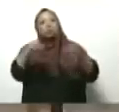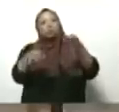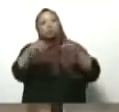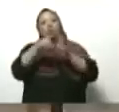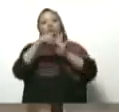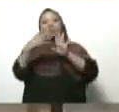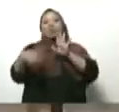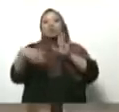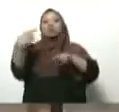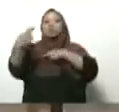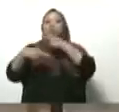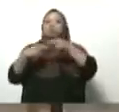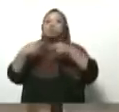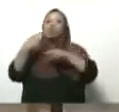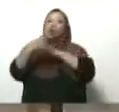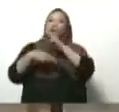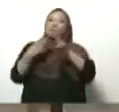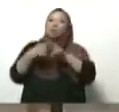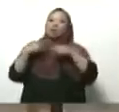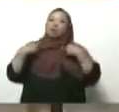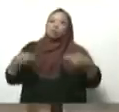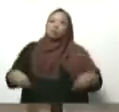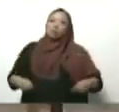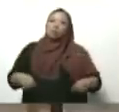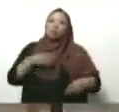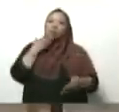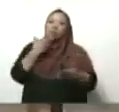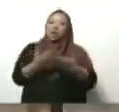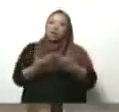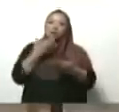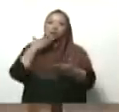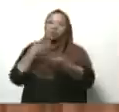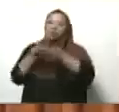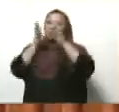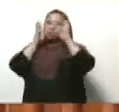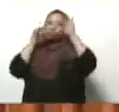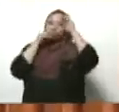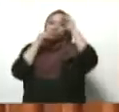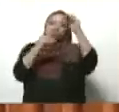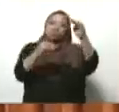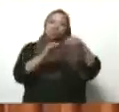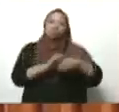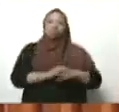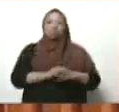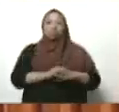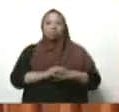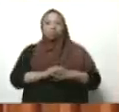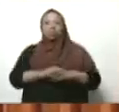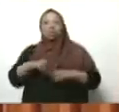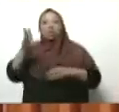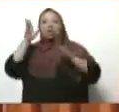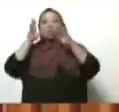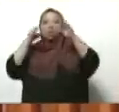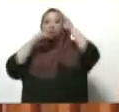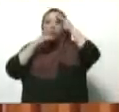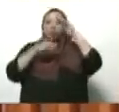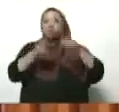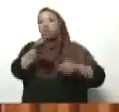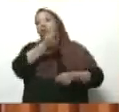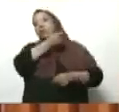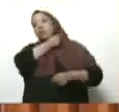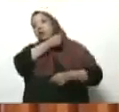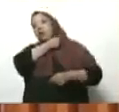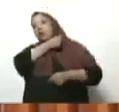derechos humanos por la paz y por la convivencia muchas gracias así escuchaban declaraciones del fiscal general de la